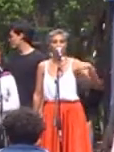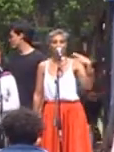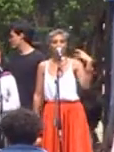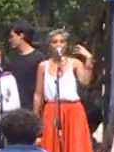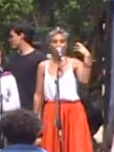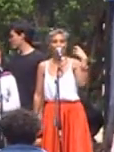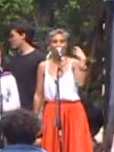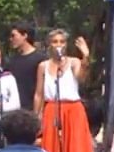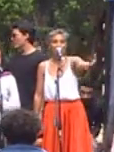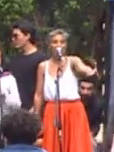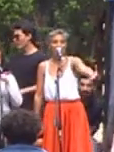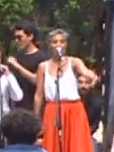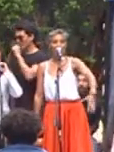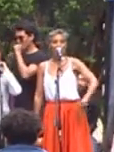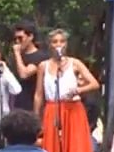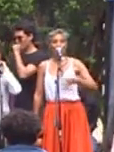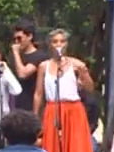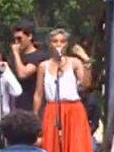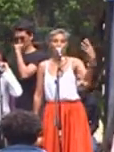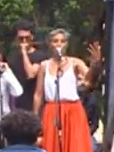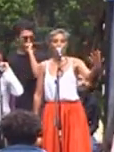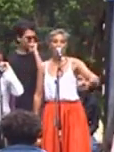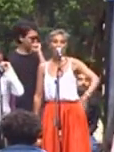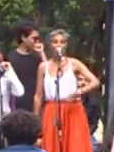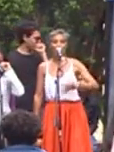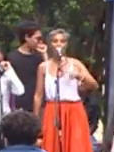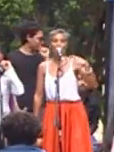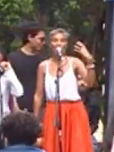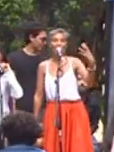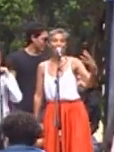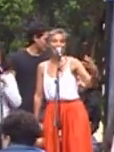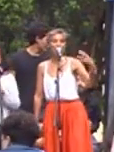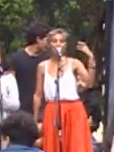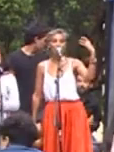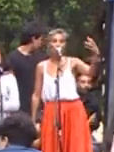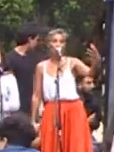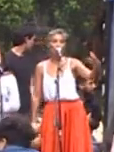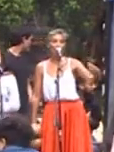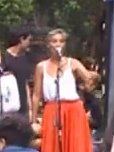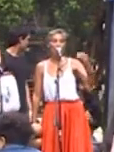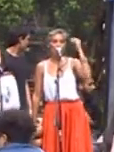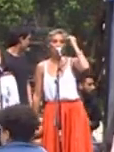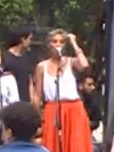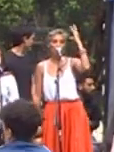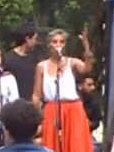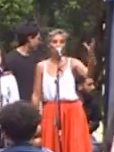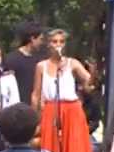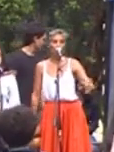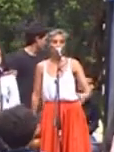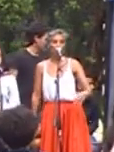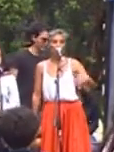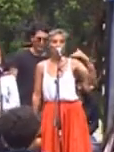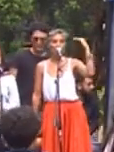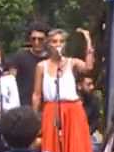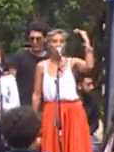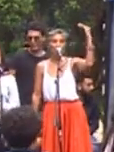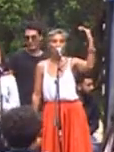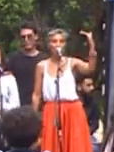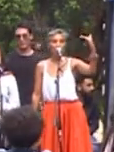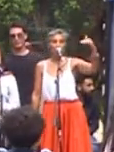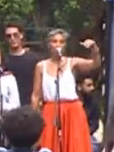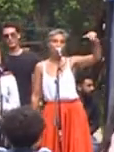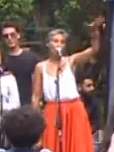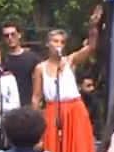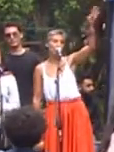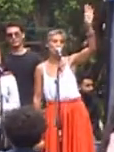Y eso es lo que tenemos que dejar ver, todo nuestro potencial, toda nuestra alegría, nuestra cultura, nuestro conocimiento. Somos más